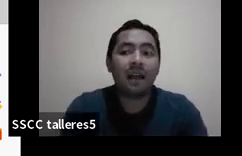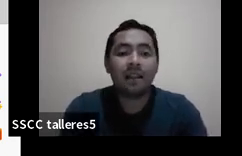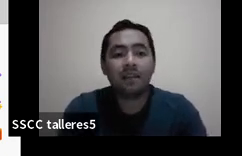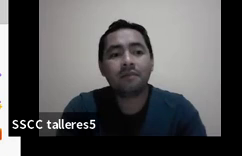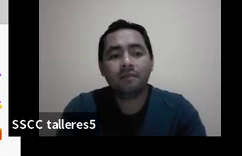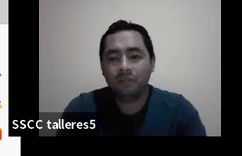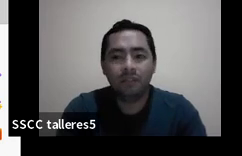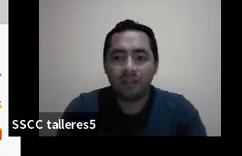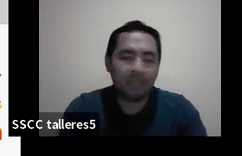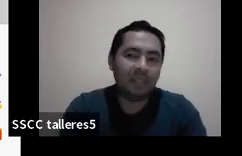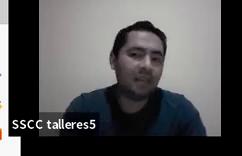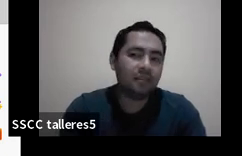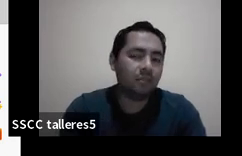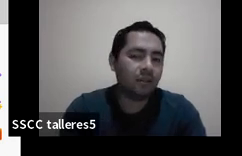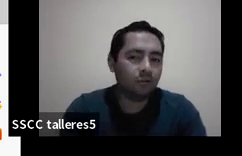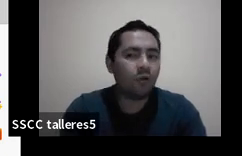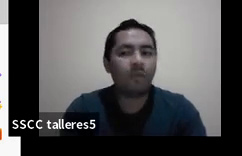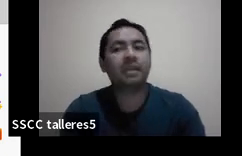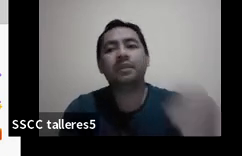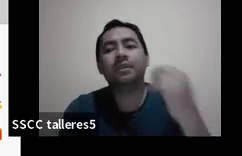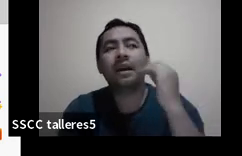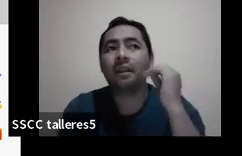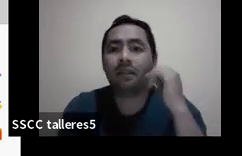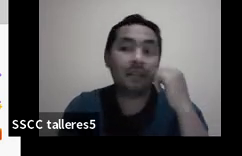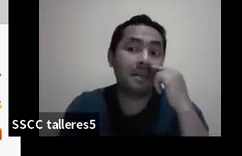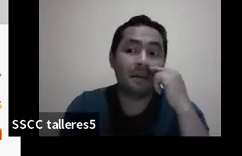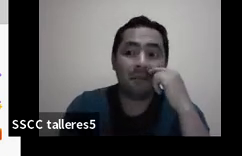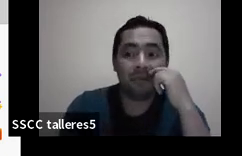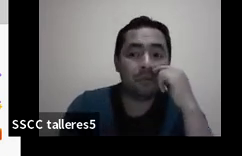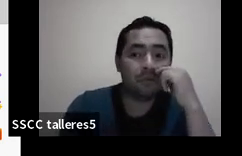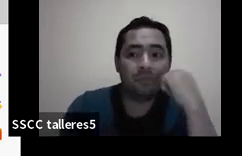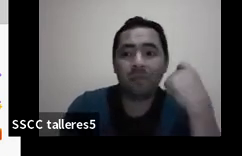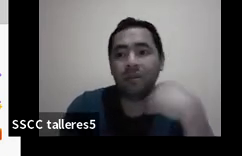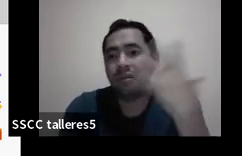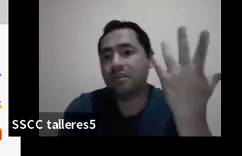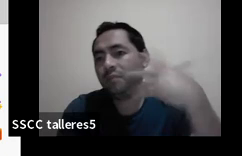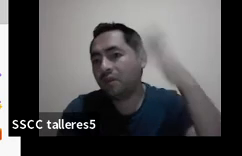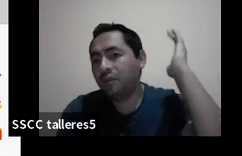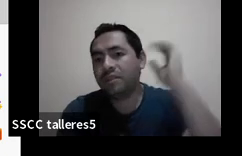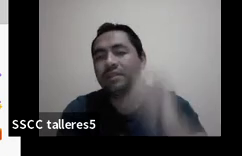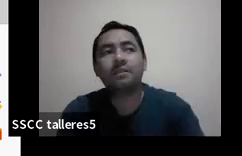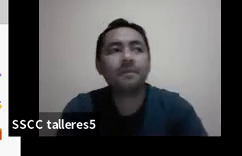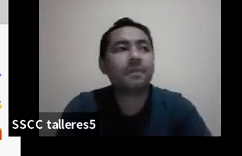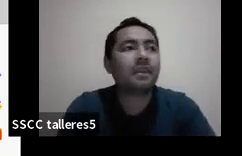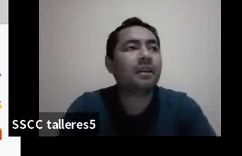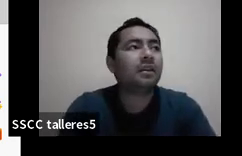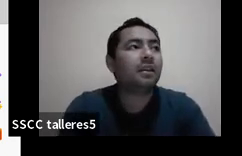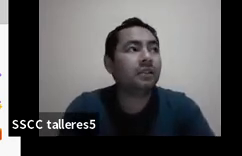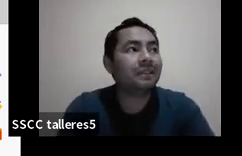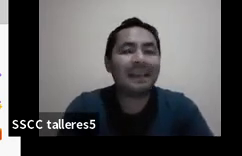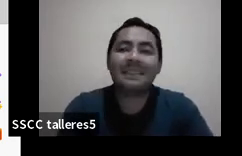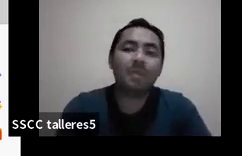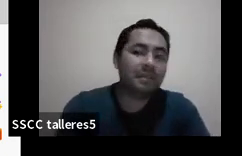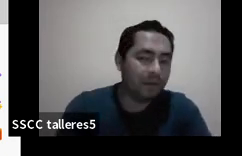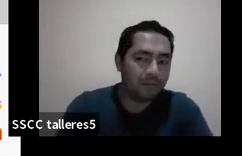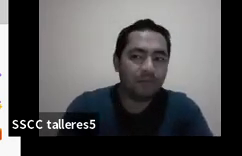ibas al jardín y repetías lo que tu compañerito de jardín decía y tú simplemente lo decías porque escuchaste, ¿no?